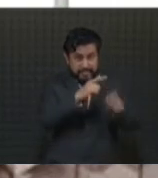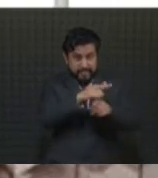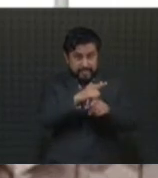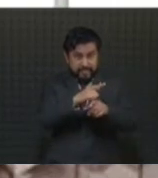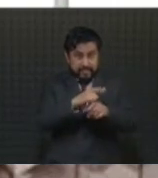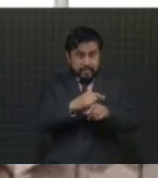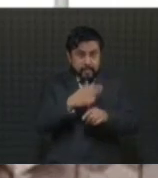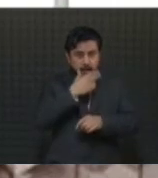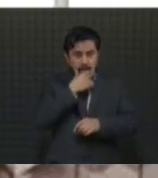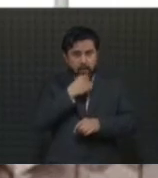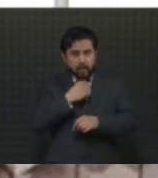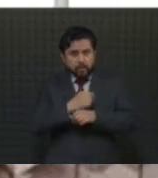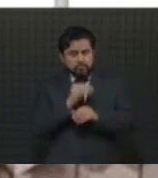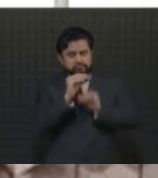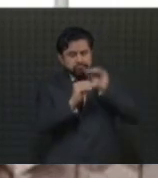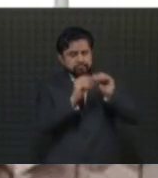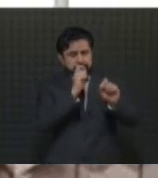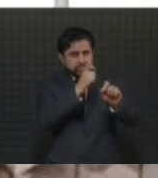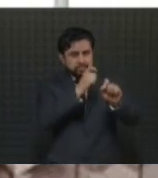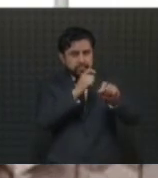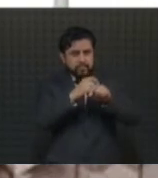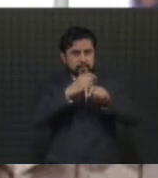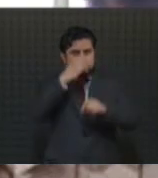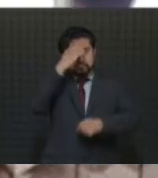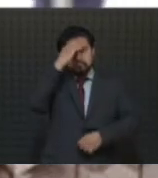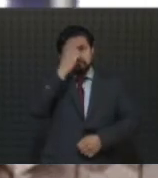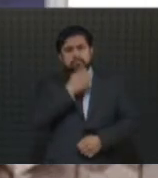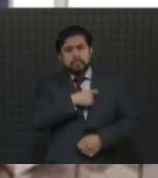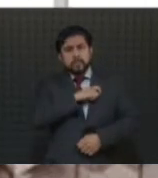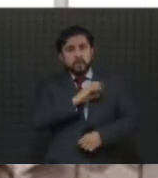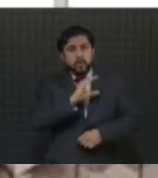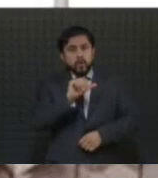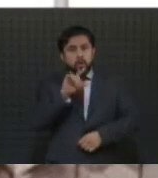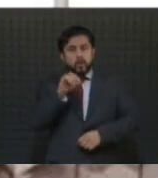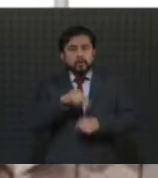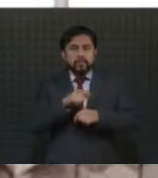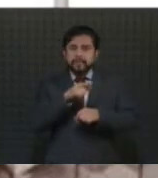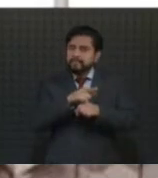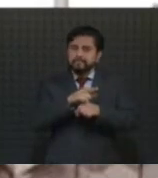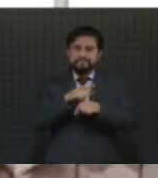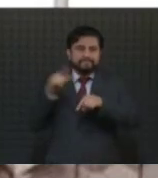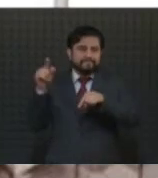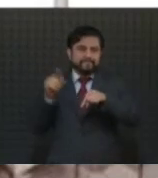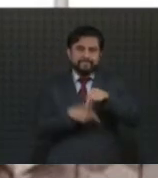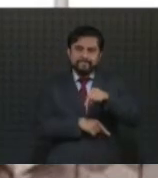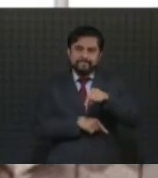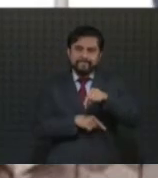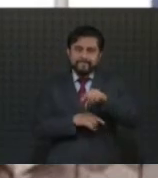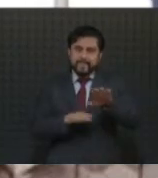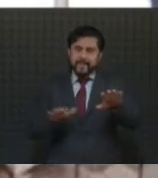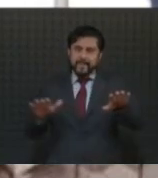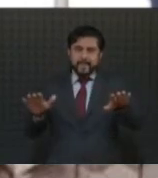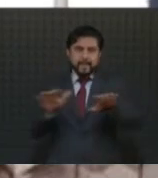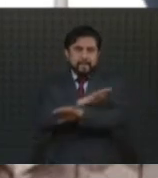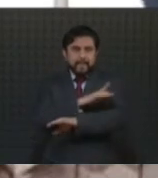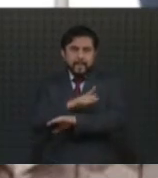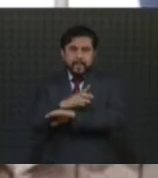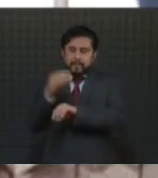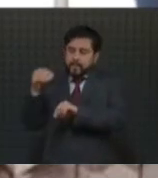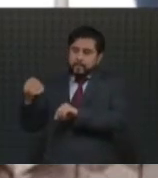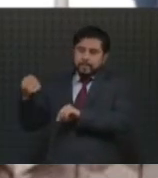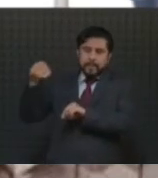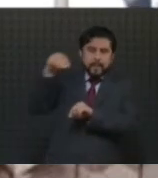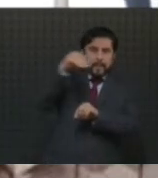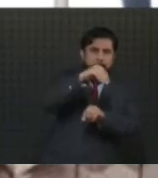lugar digno, con autorización del INAH, y ahí va a haber el reconocimiento a las mujeres en nuestra